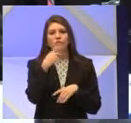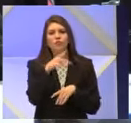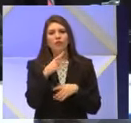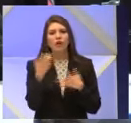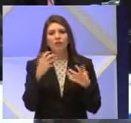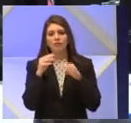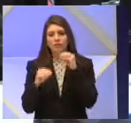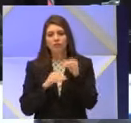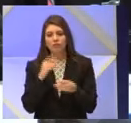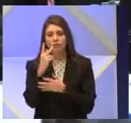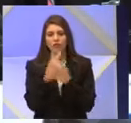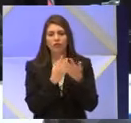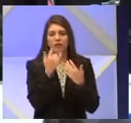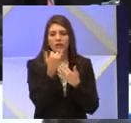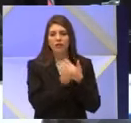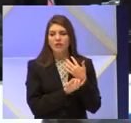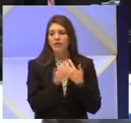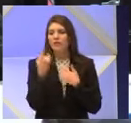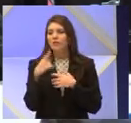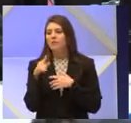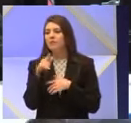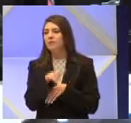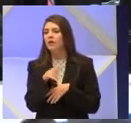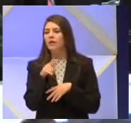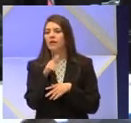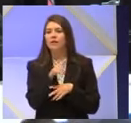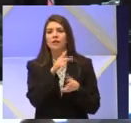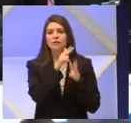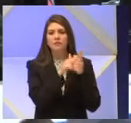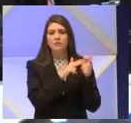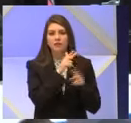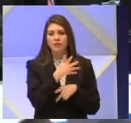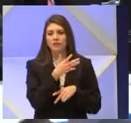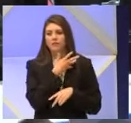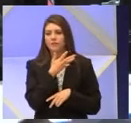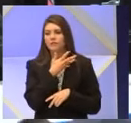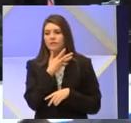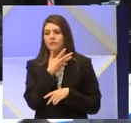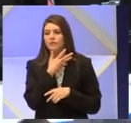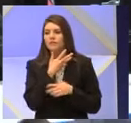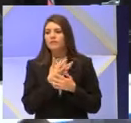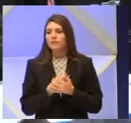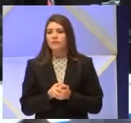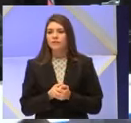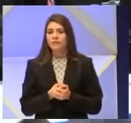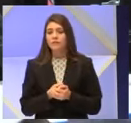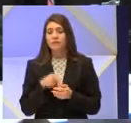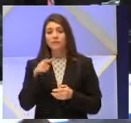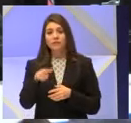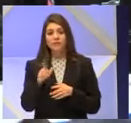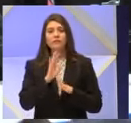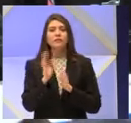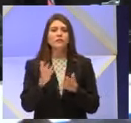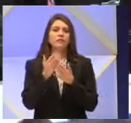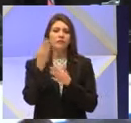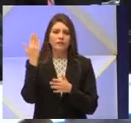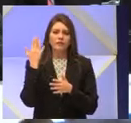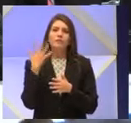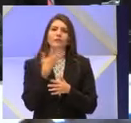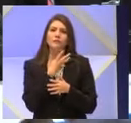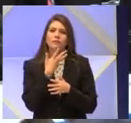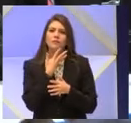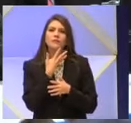visionario ya existía no con esa configuración pero sí existía desde